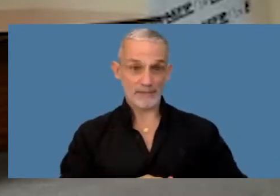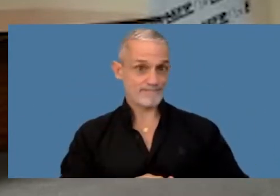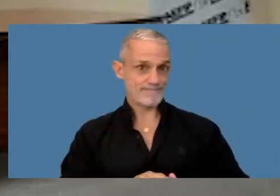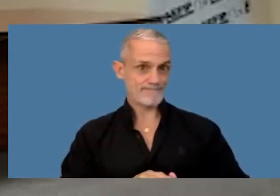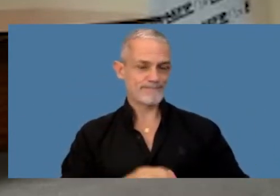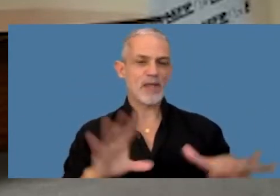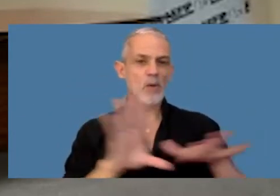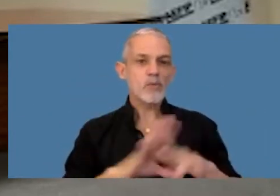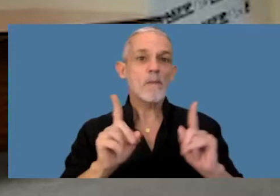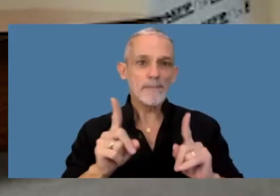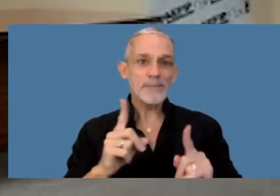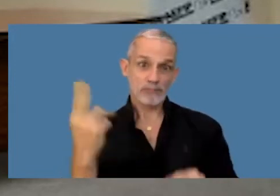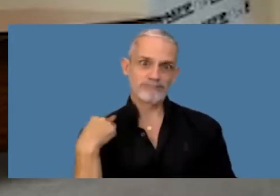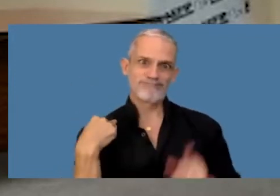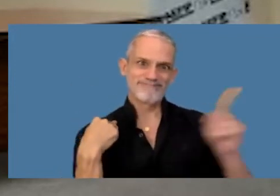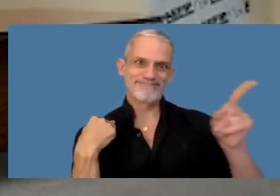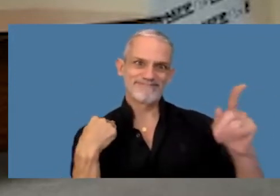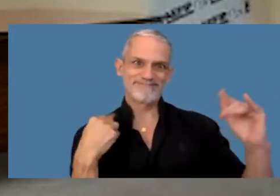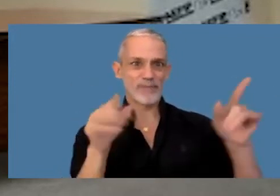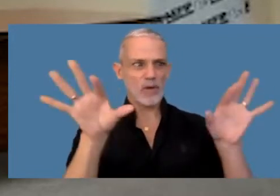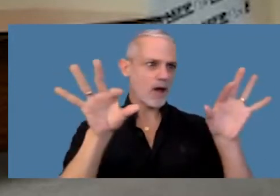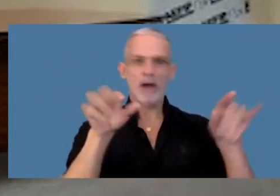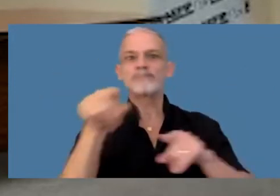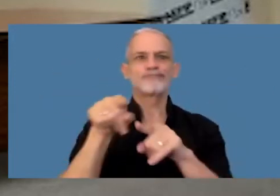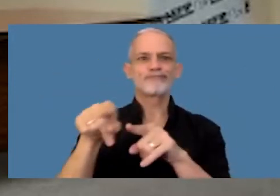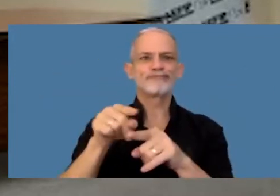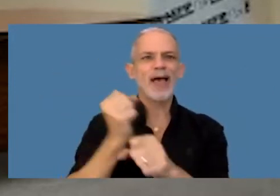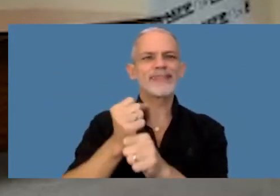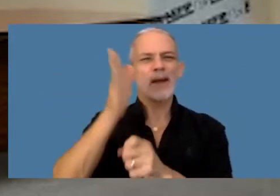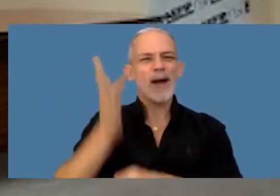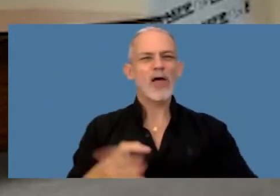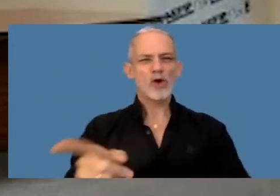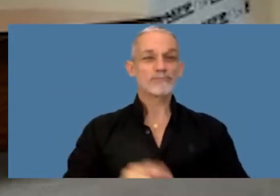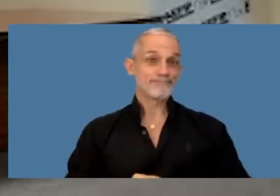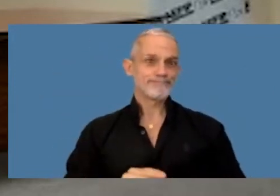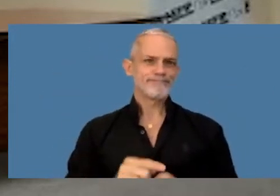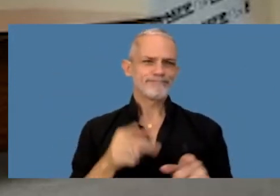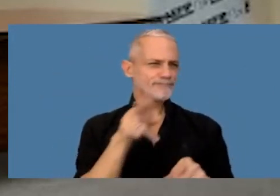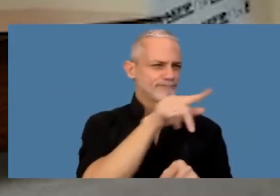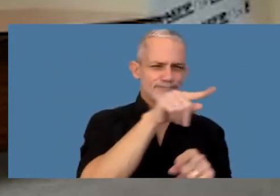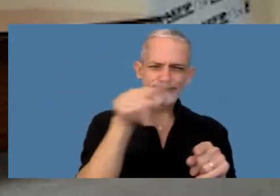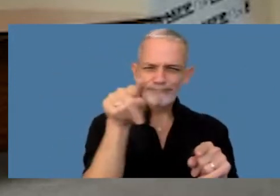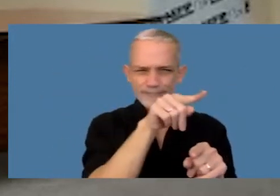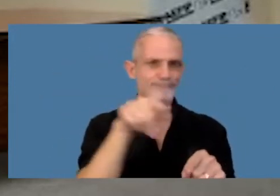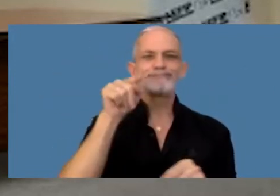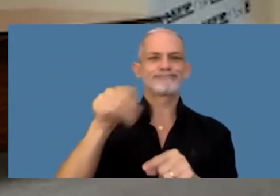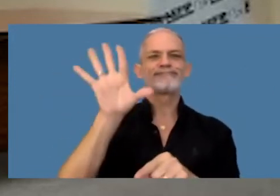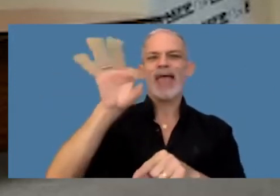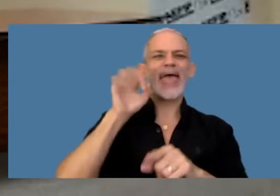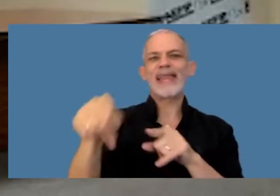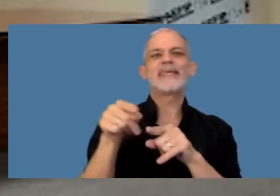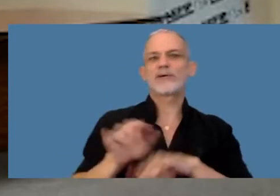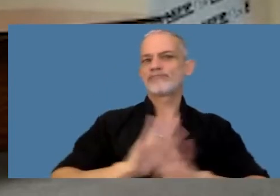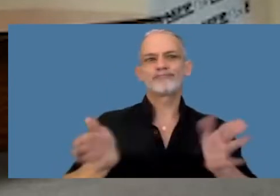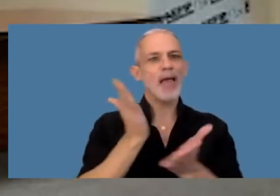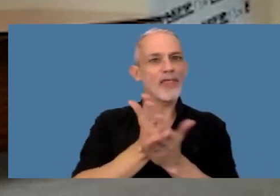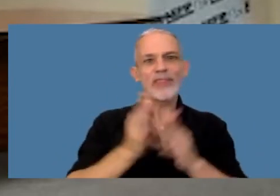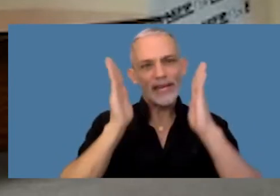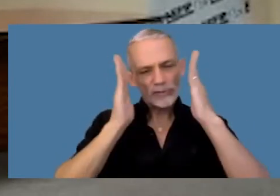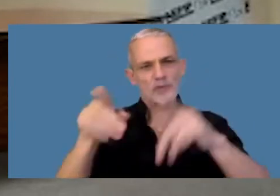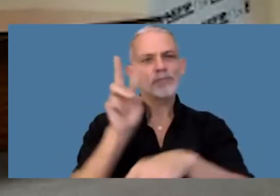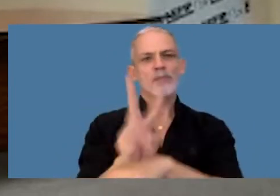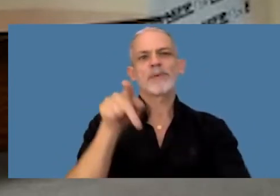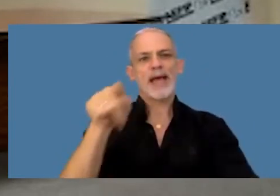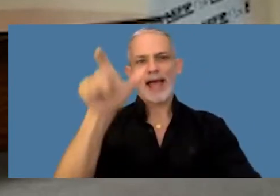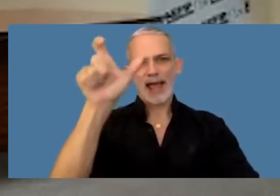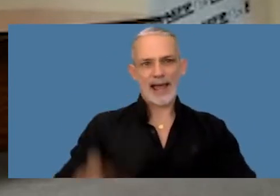de la patronal. Se reconoce una preferencia. Y aquí este reconocimiento